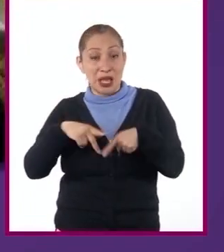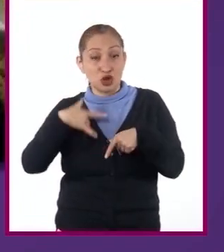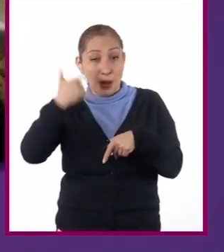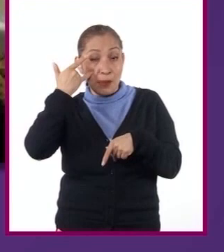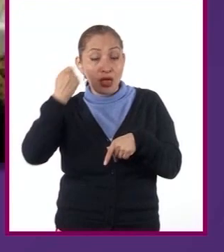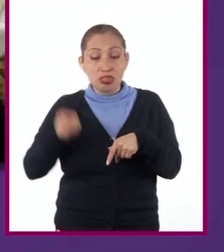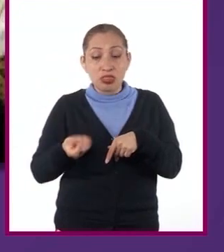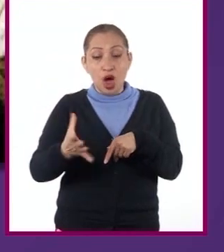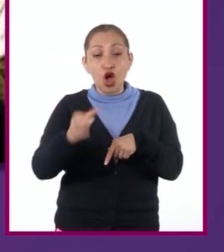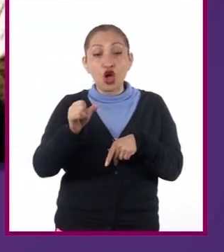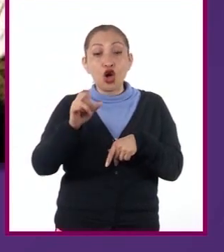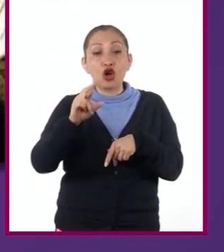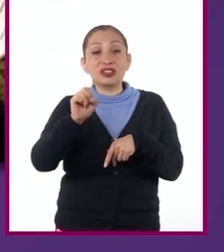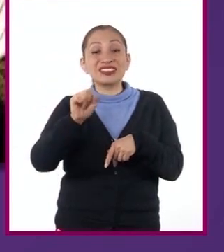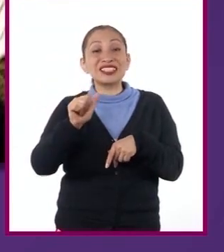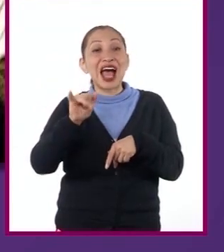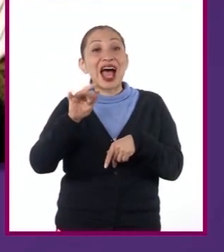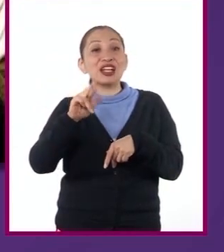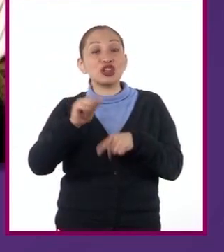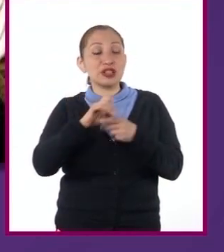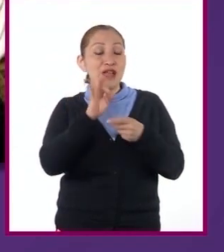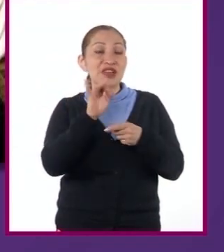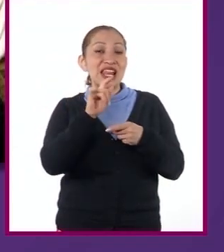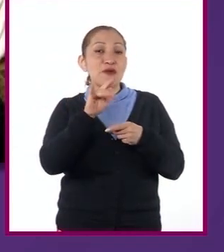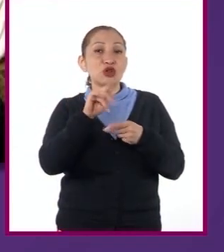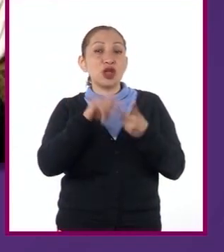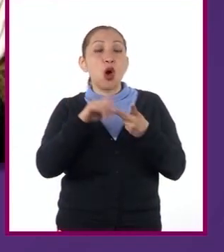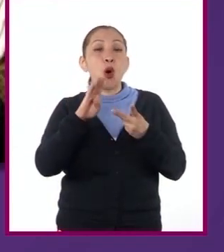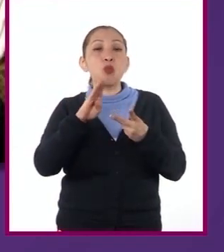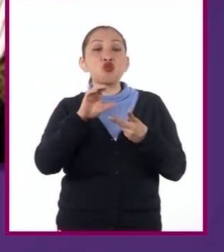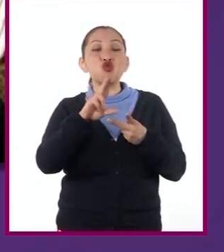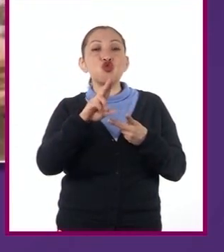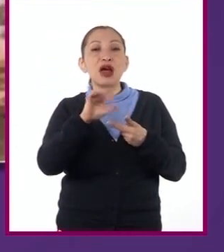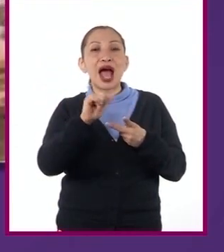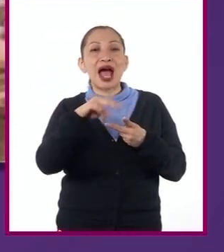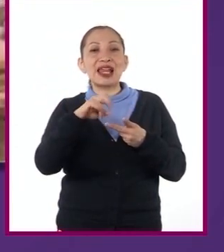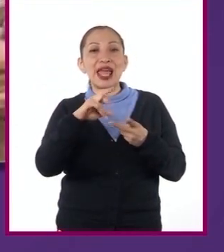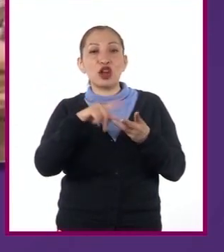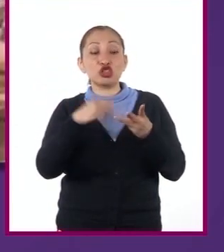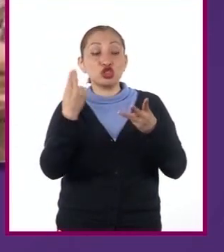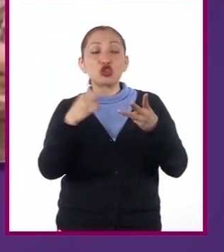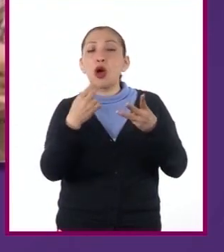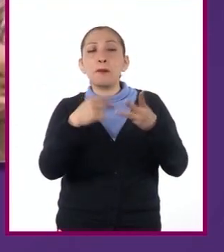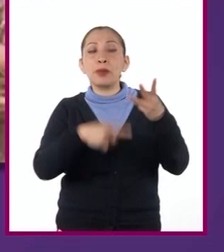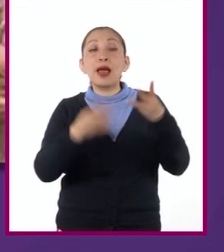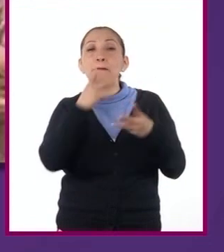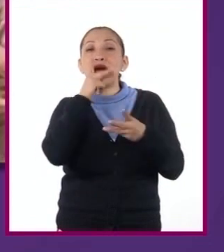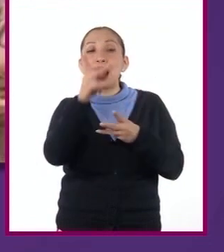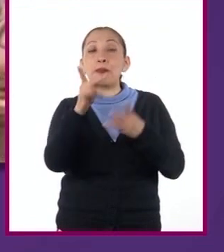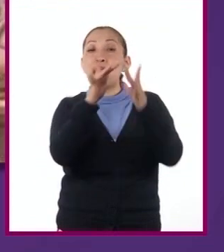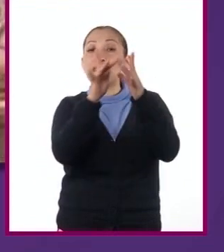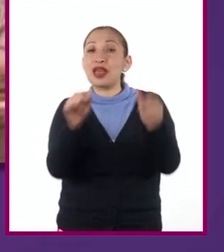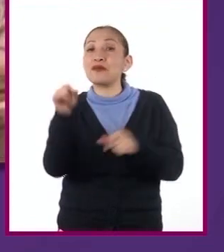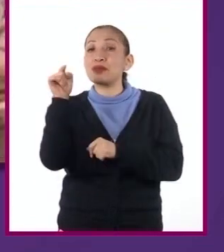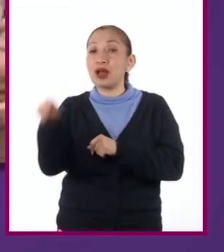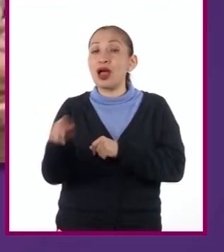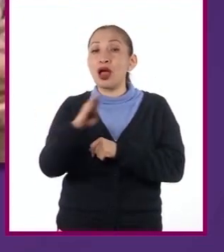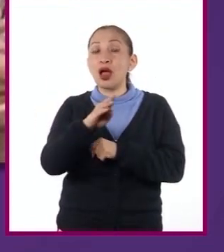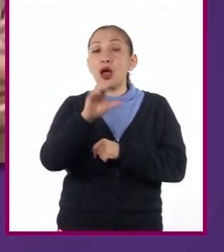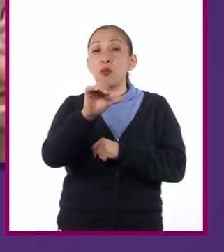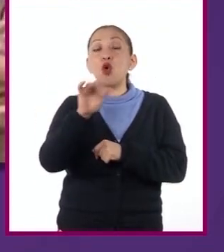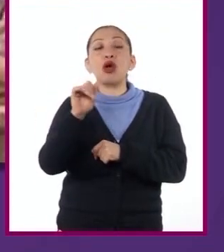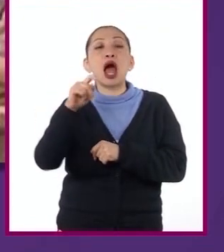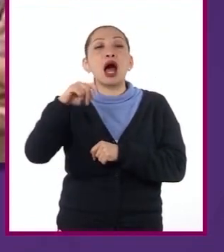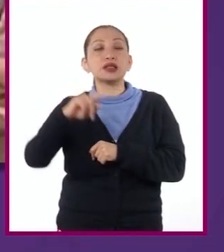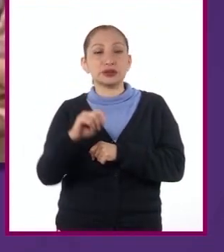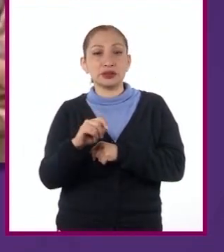fueron llamados corsarios, filibusteros o bucaneros, nombre que proviene de la palabra francesa boucan,